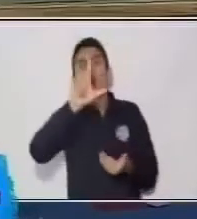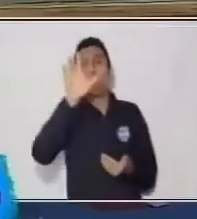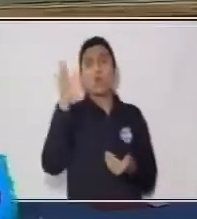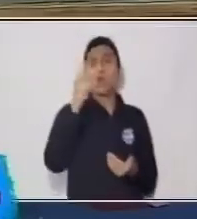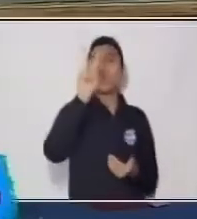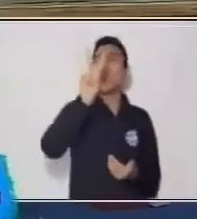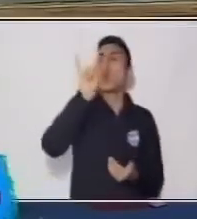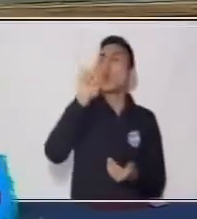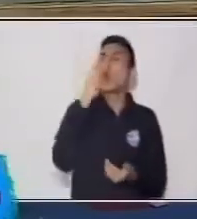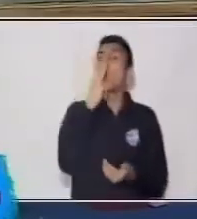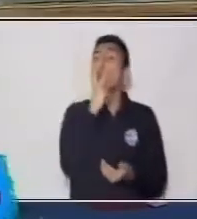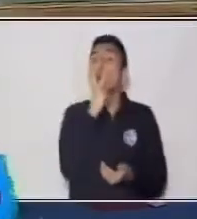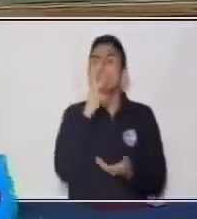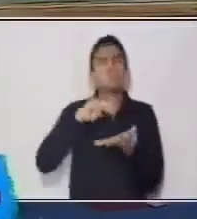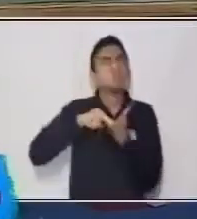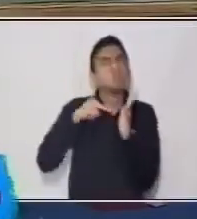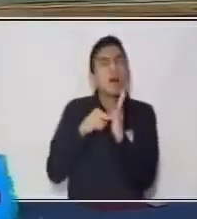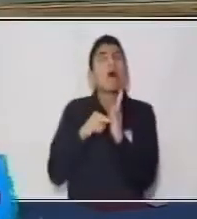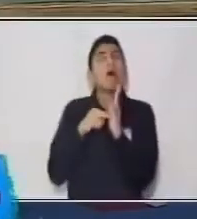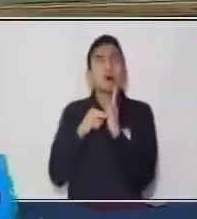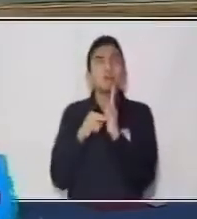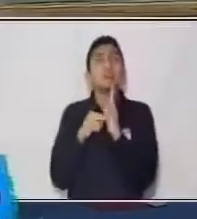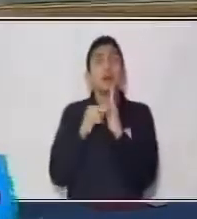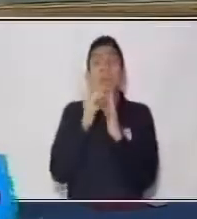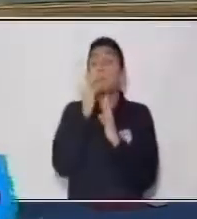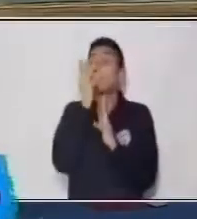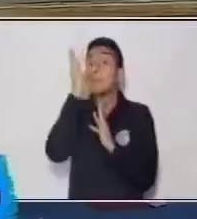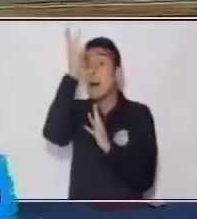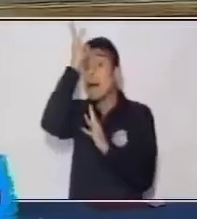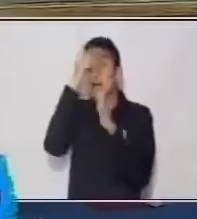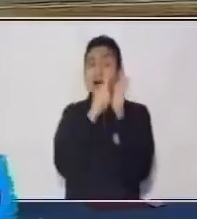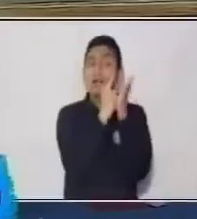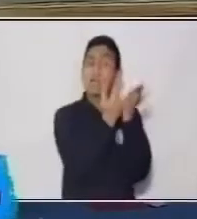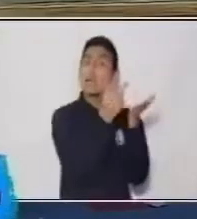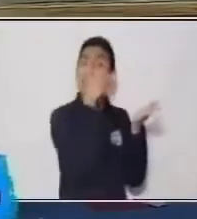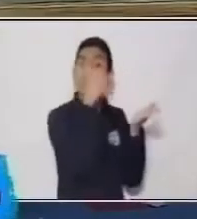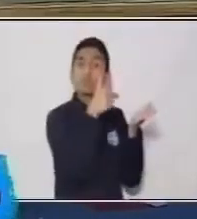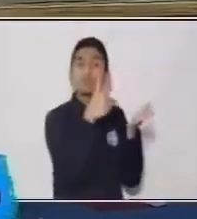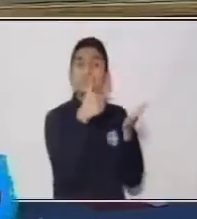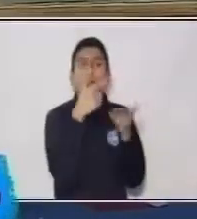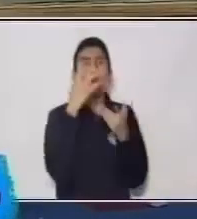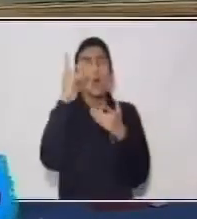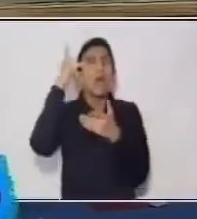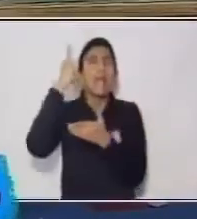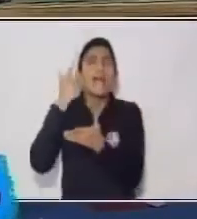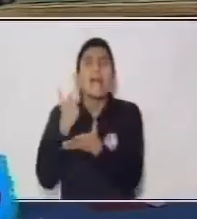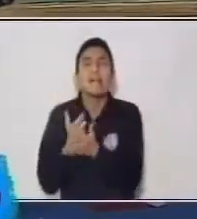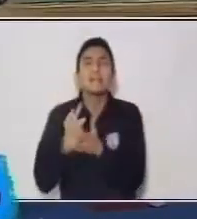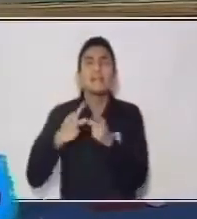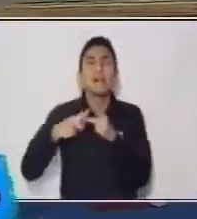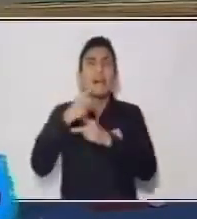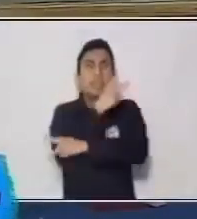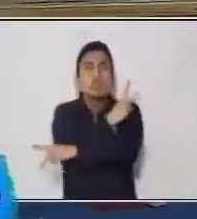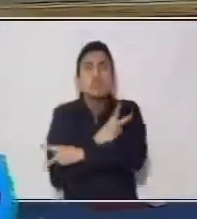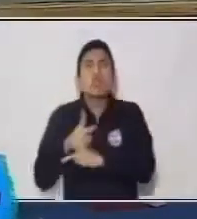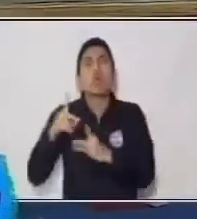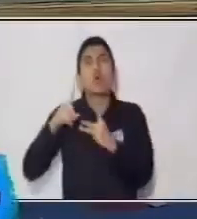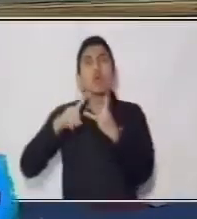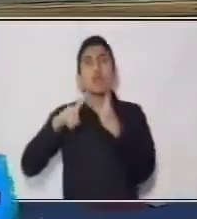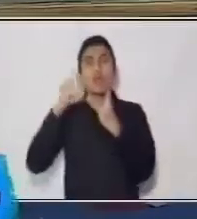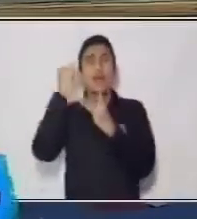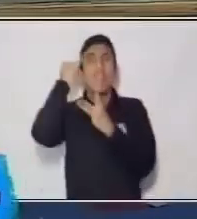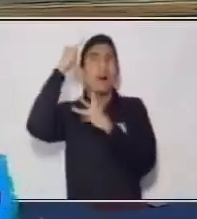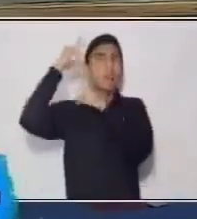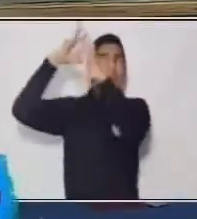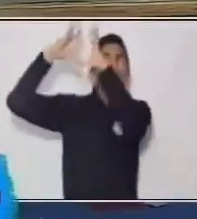maya, todas sus costumbres, sus creencias, y hoy vamos a conocer dos de sus historias. La primera historia es